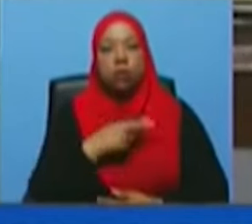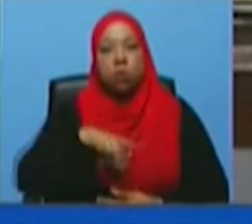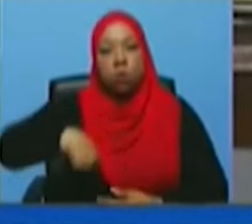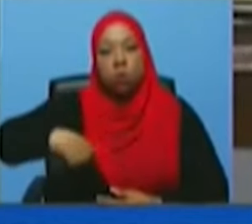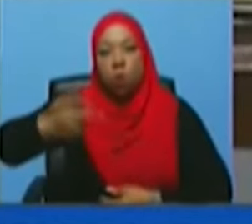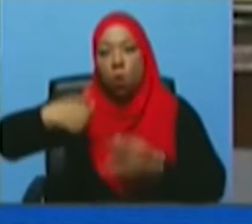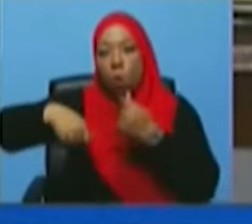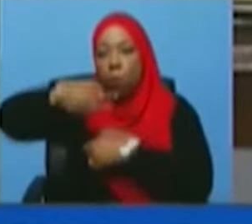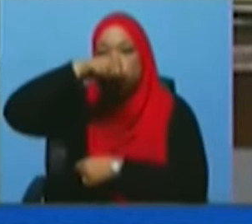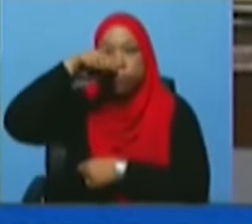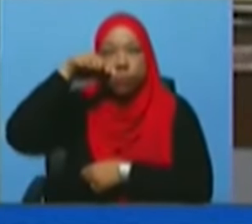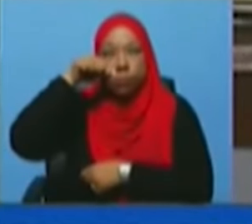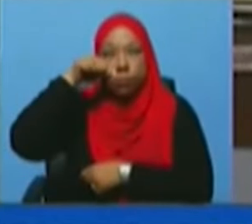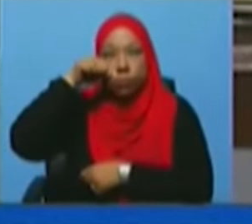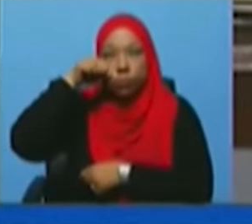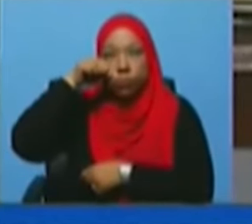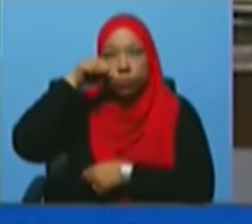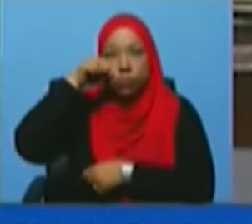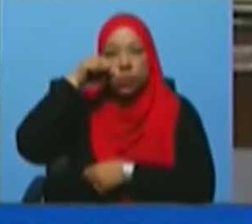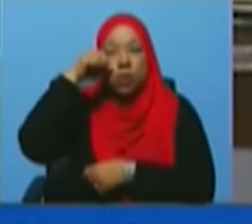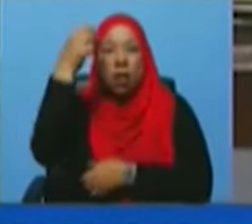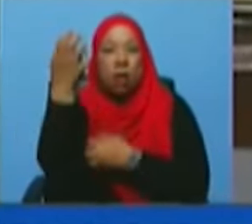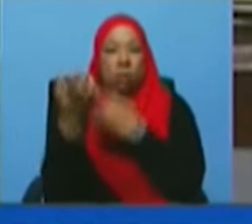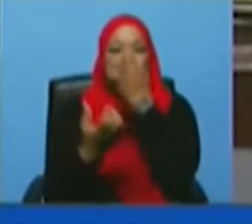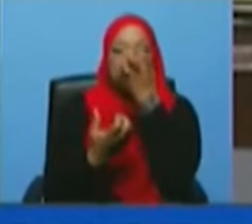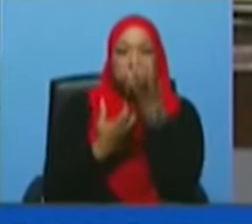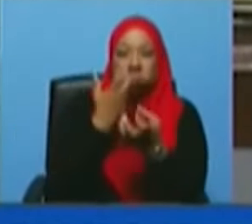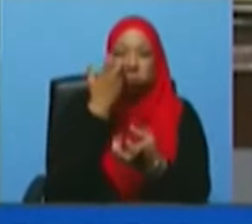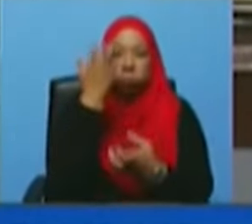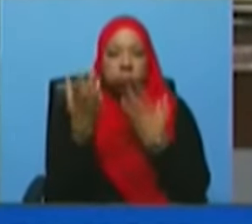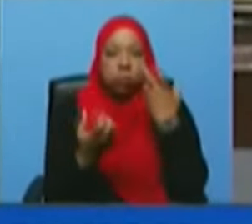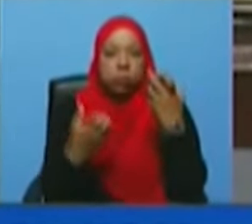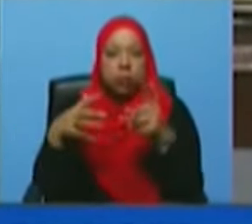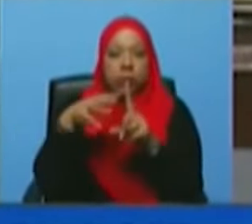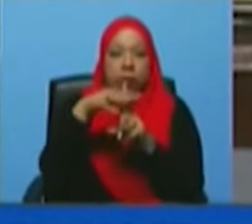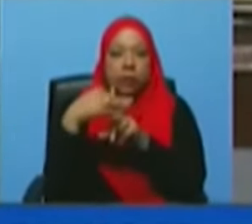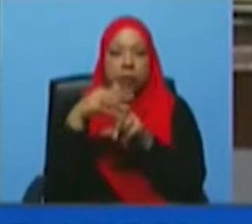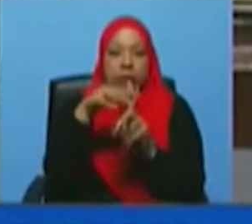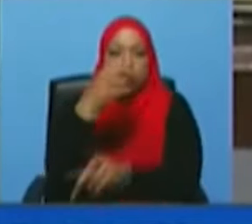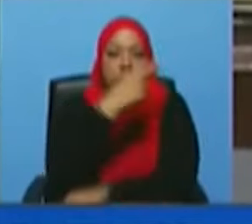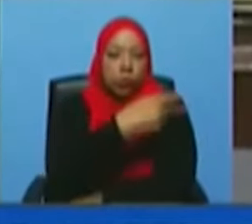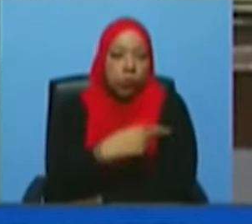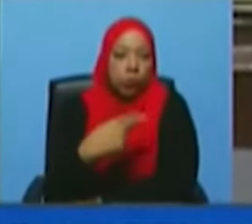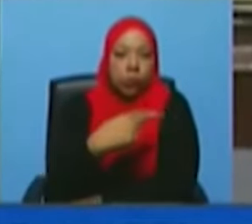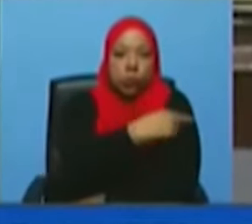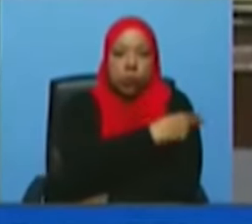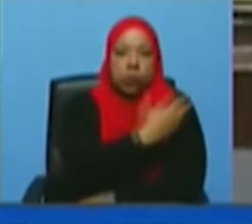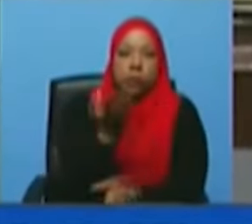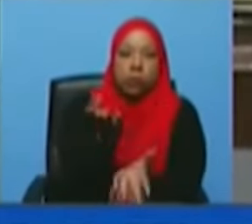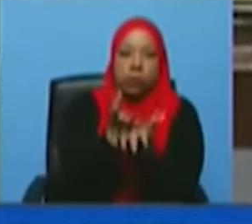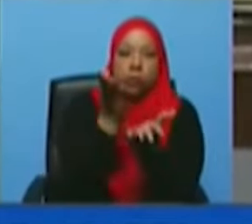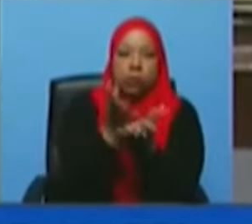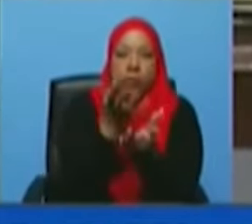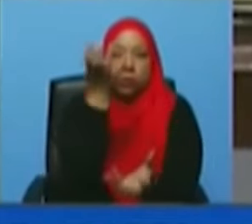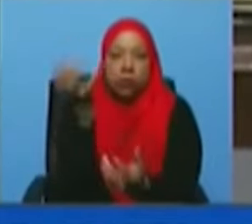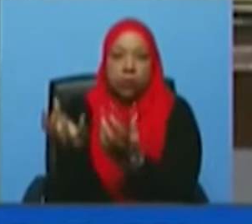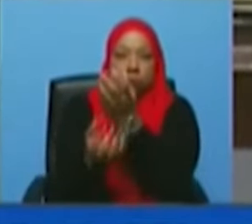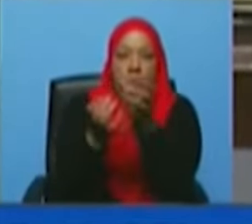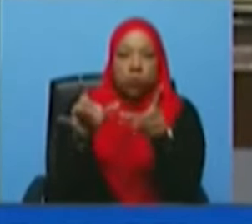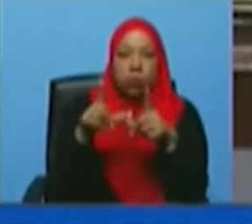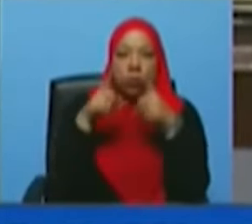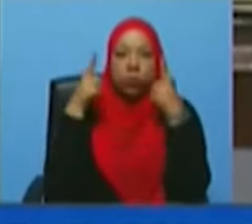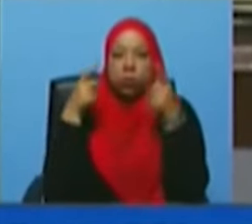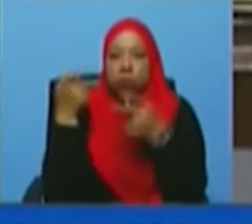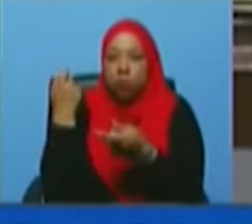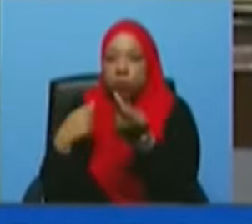droga y salieron a quemar hospitales salieron a quemar escuelas allá en la guaira le quemaron el